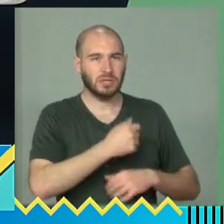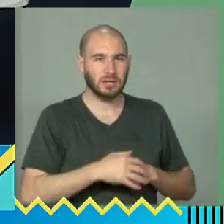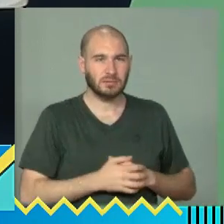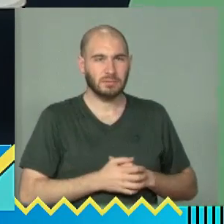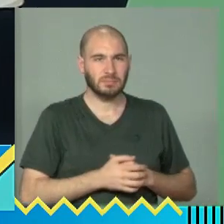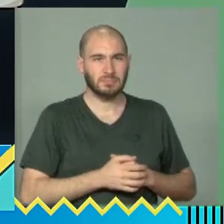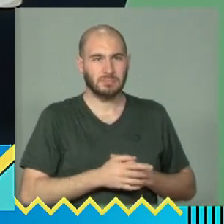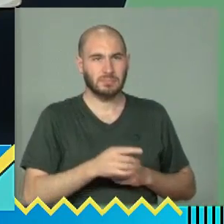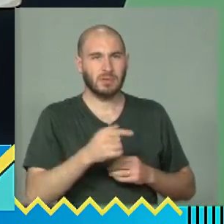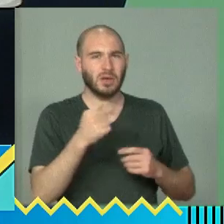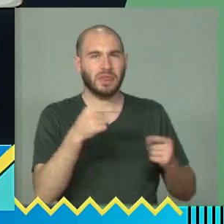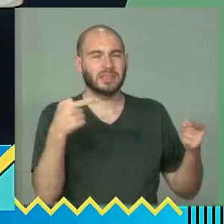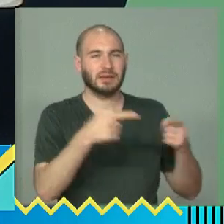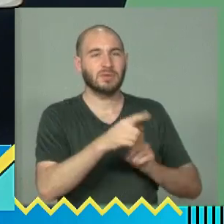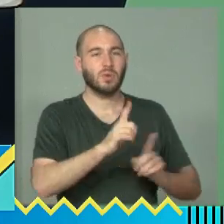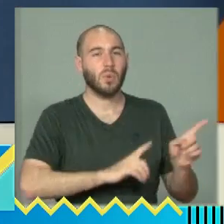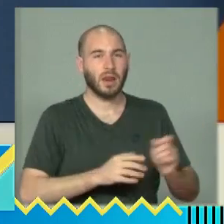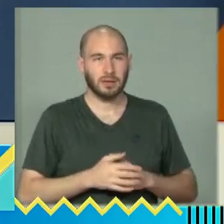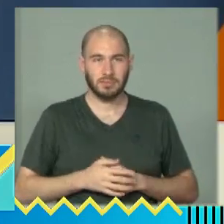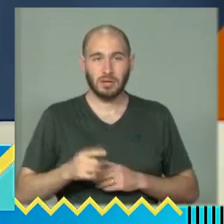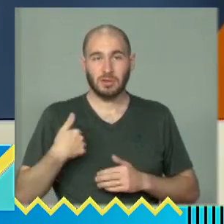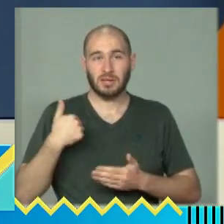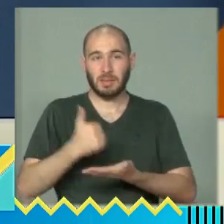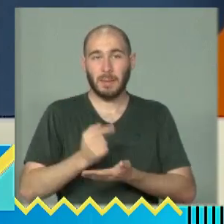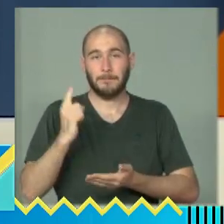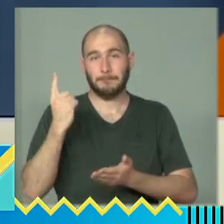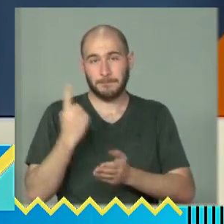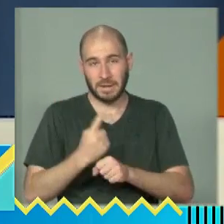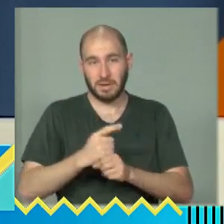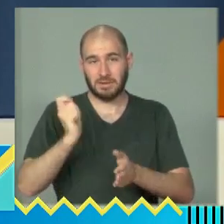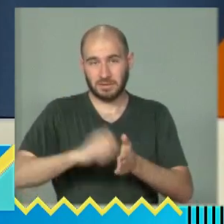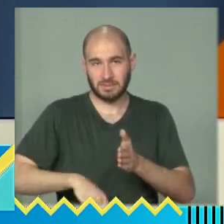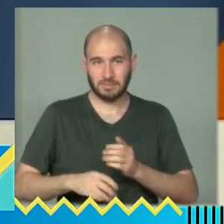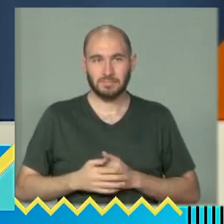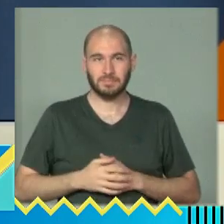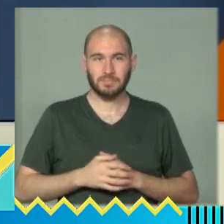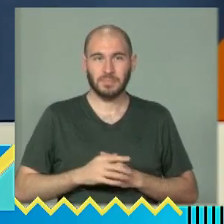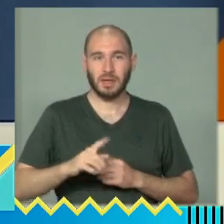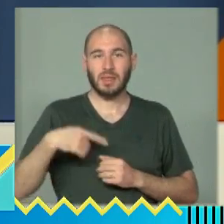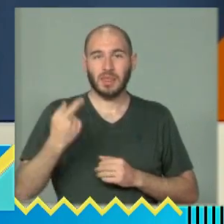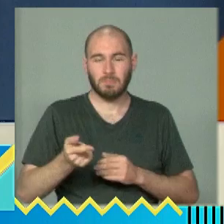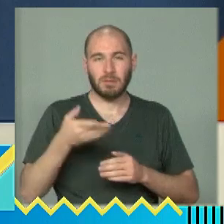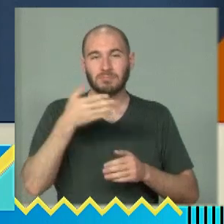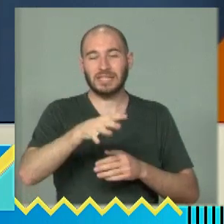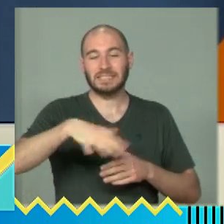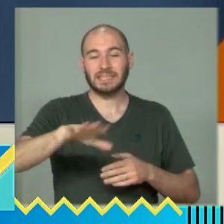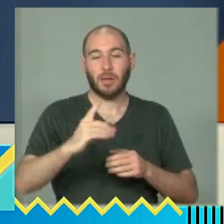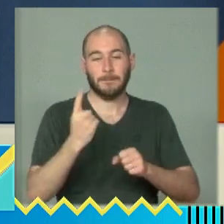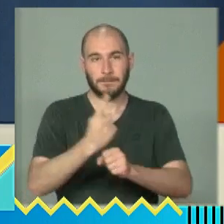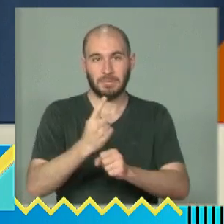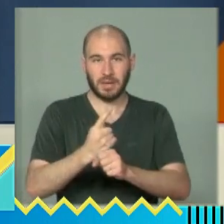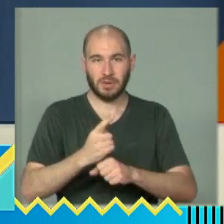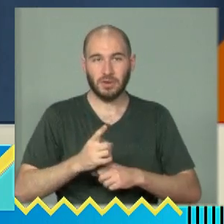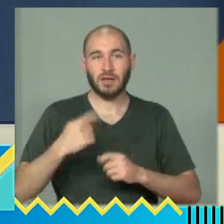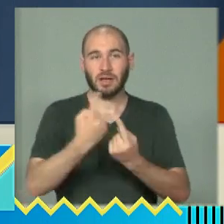qué se encontraron, qué desafíos. Llegamos y primero nos teníamos que registrar, obviamente, y después nos fueron a ubicar al salón principal, donde